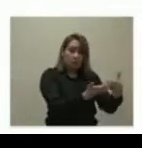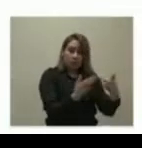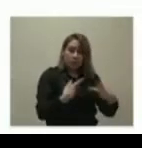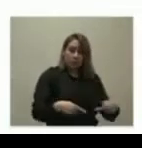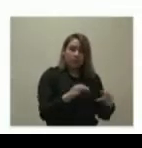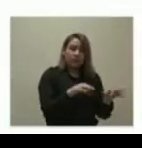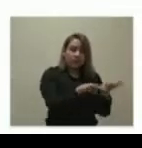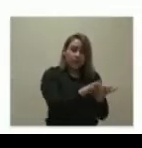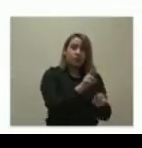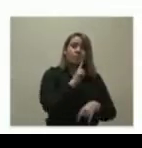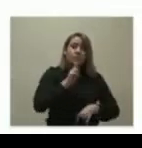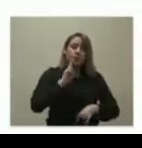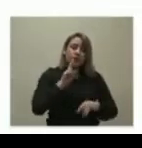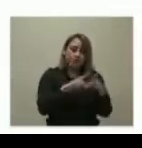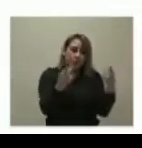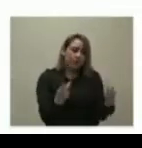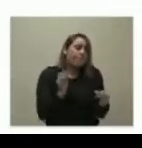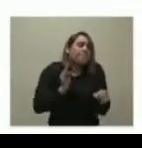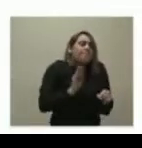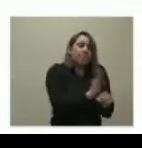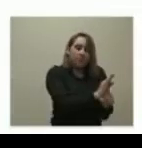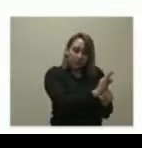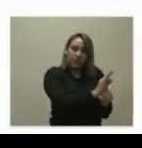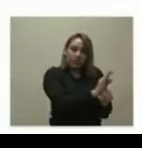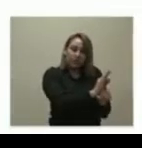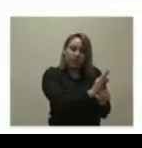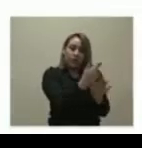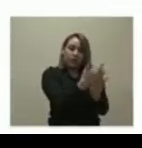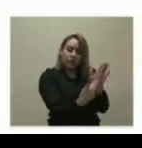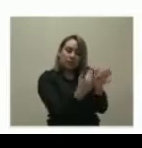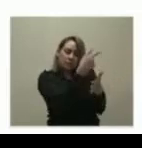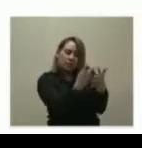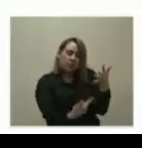que reforcemos la estructura